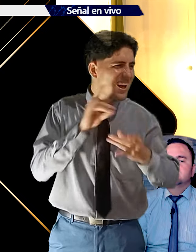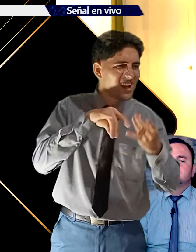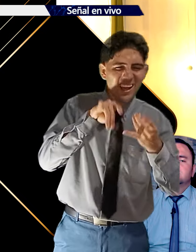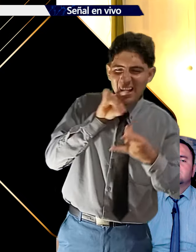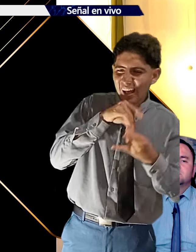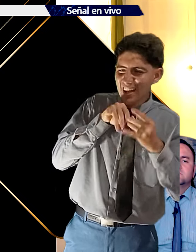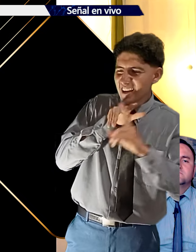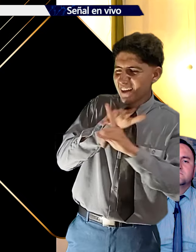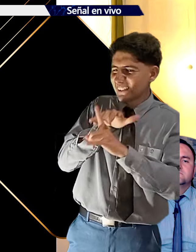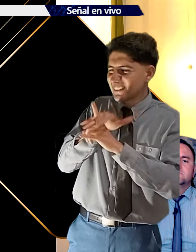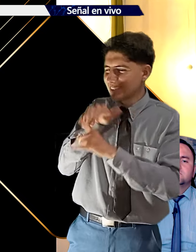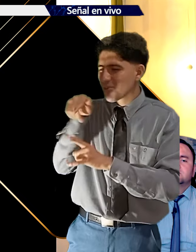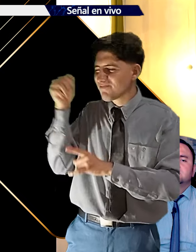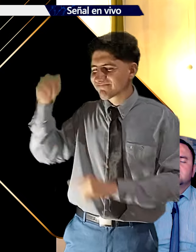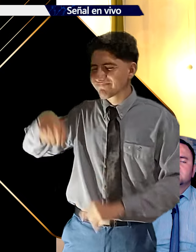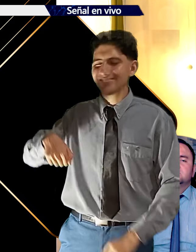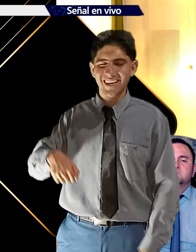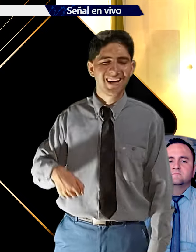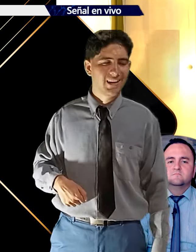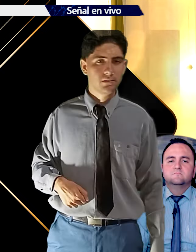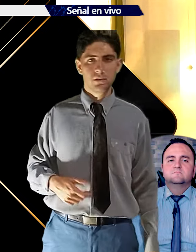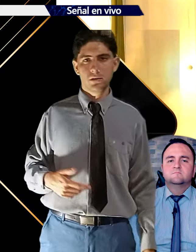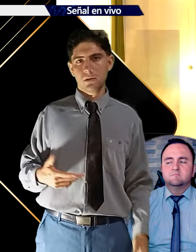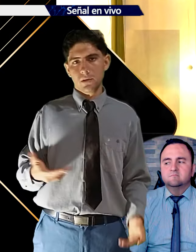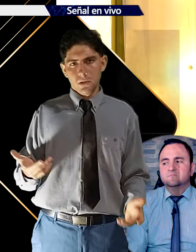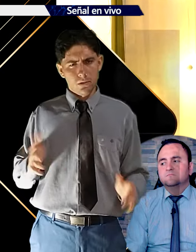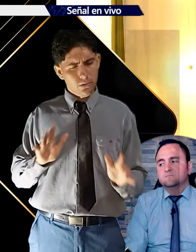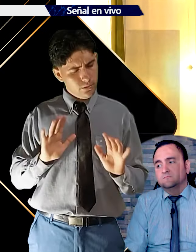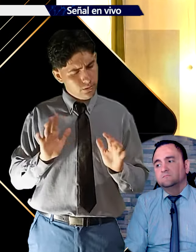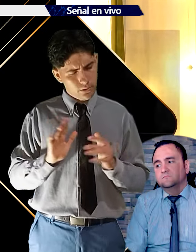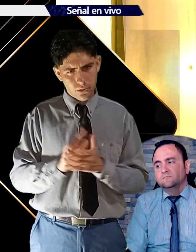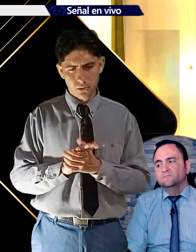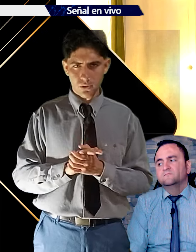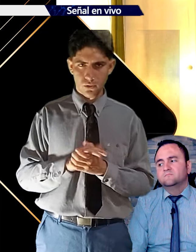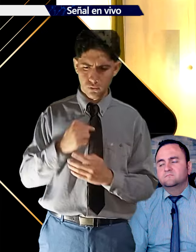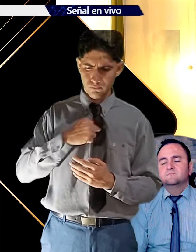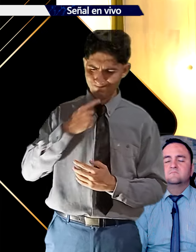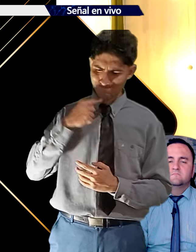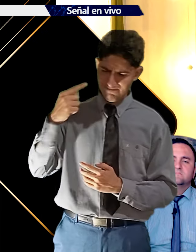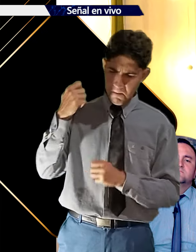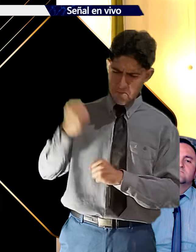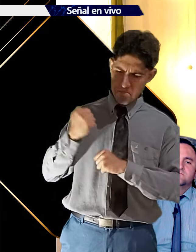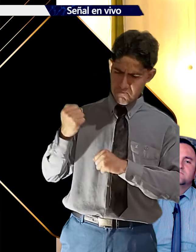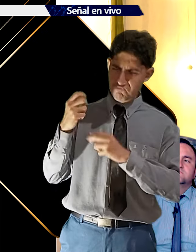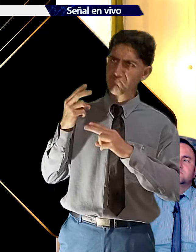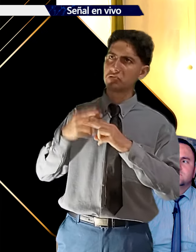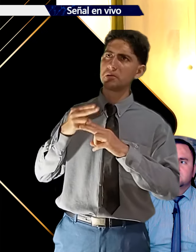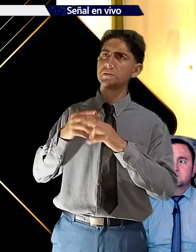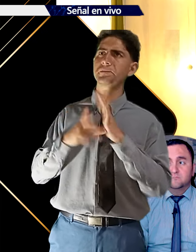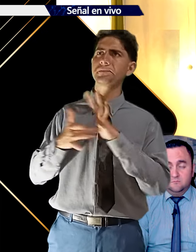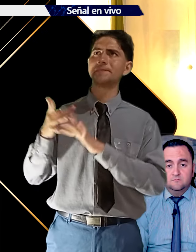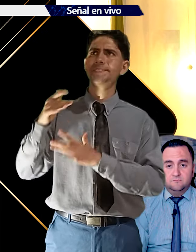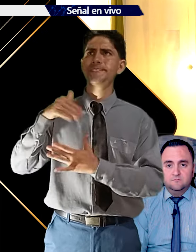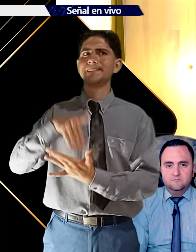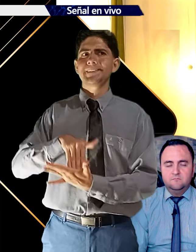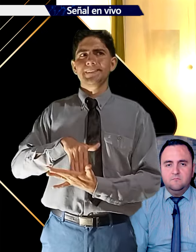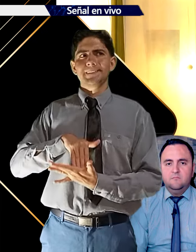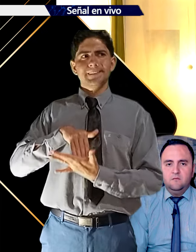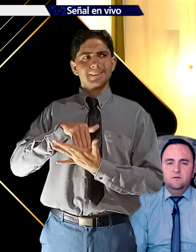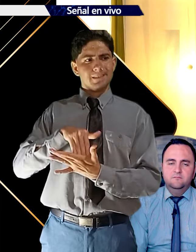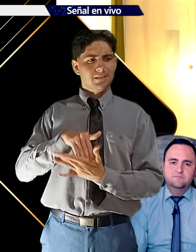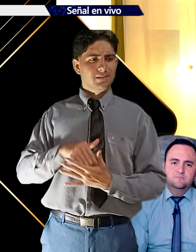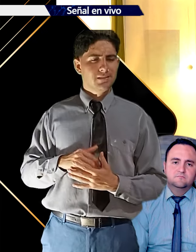como tenemos poder en lo que hablamos, por eso dice: por tus palabras seréis justificados, por las mismas seréis condenados. La vida y la muerte está en poder de lo